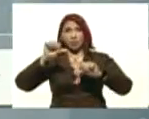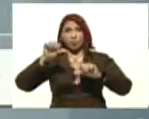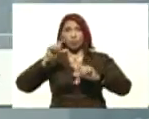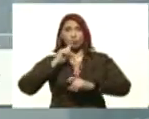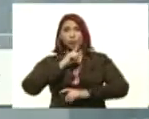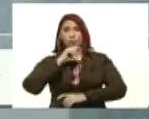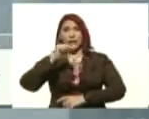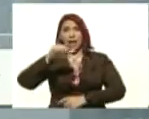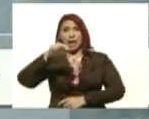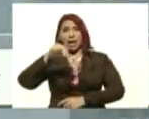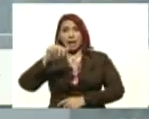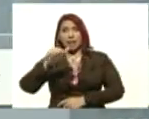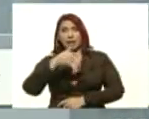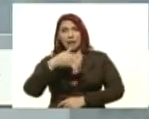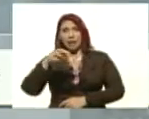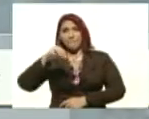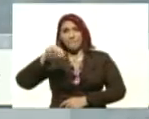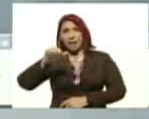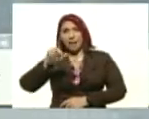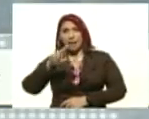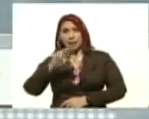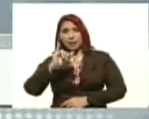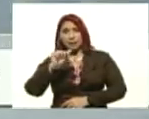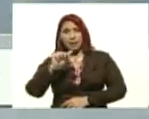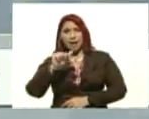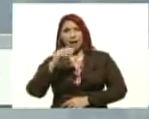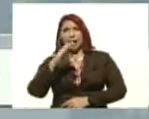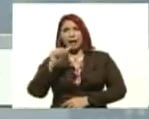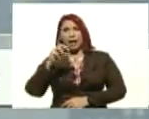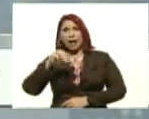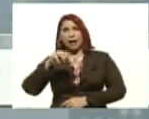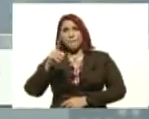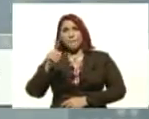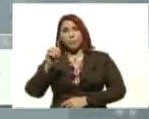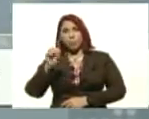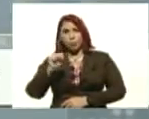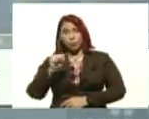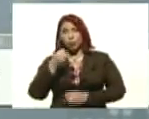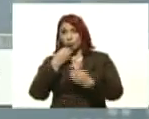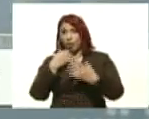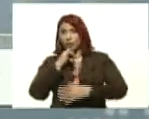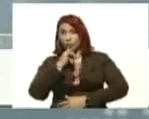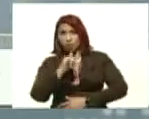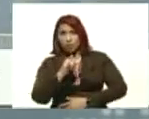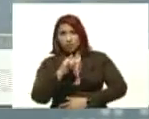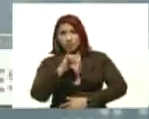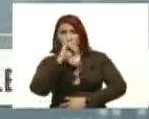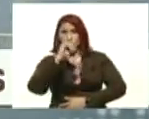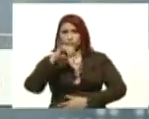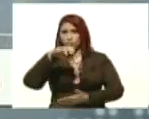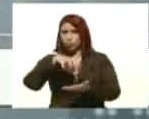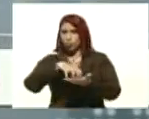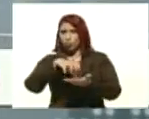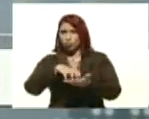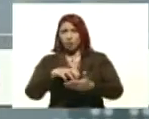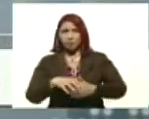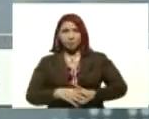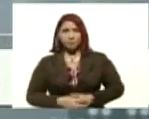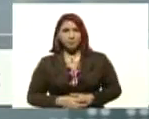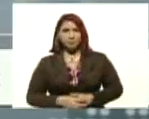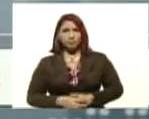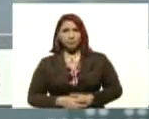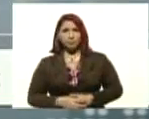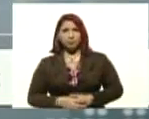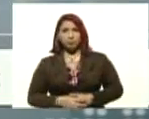Campos. Porque tenemos una buena noticia desde el Zulia. Una buena noticia de logro